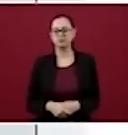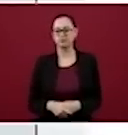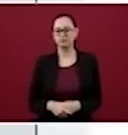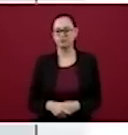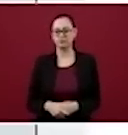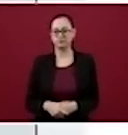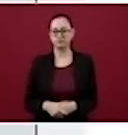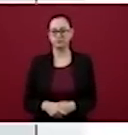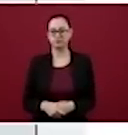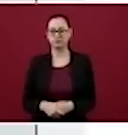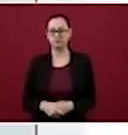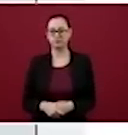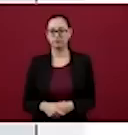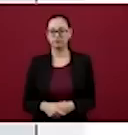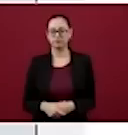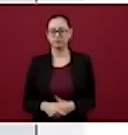titularon